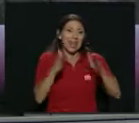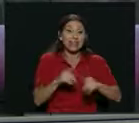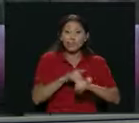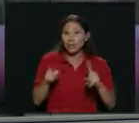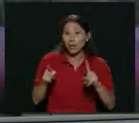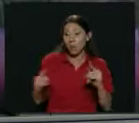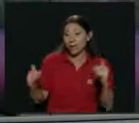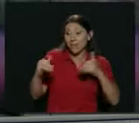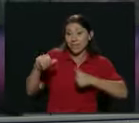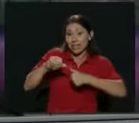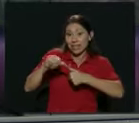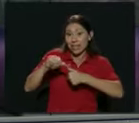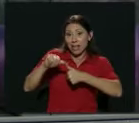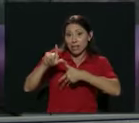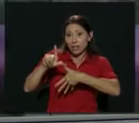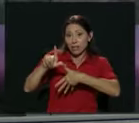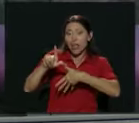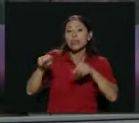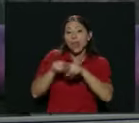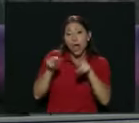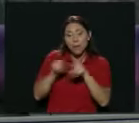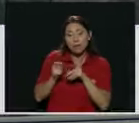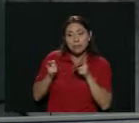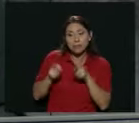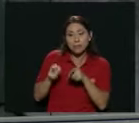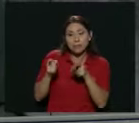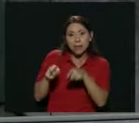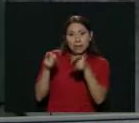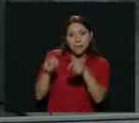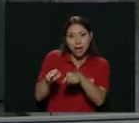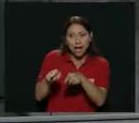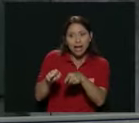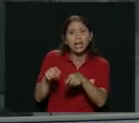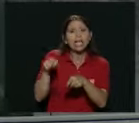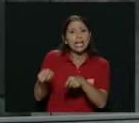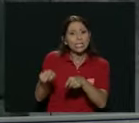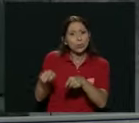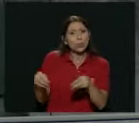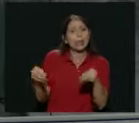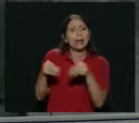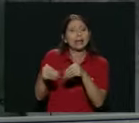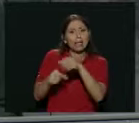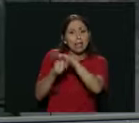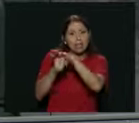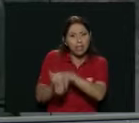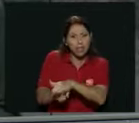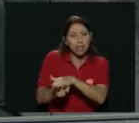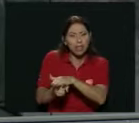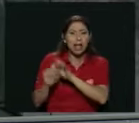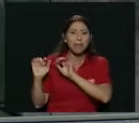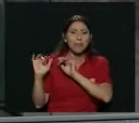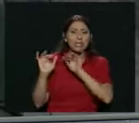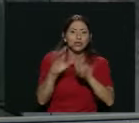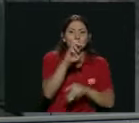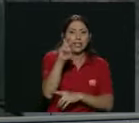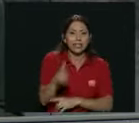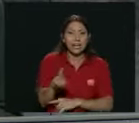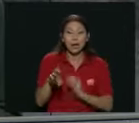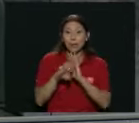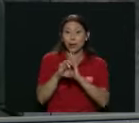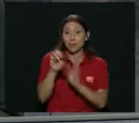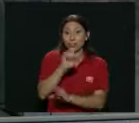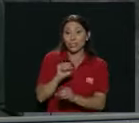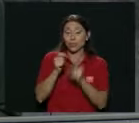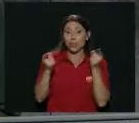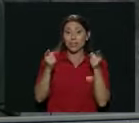de Latinoamérica tenemos acontecimientos que también vienen a sumar esas presiones a la migración en Costa Rica. Bueno, tal